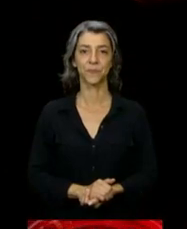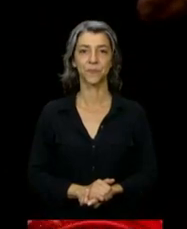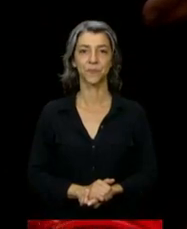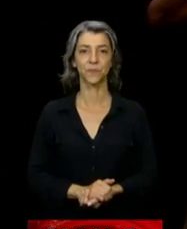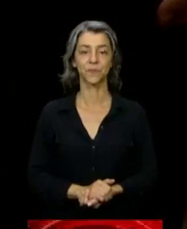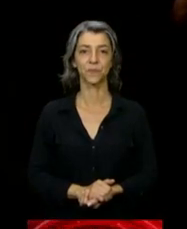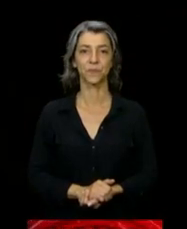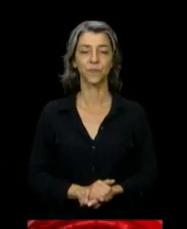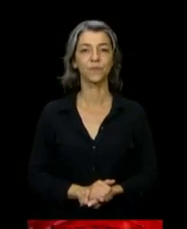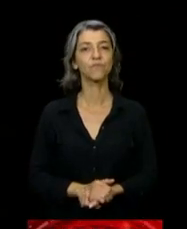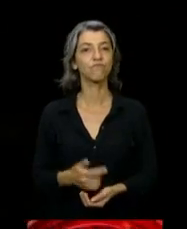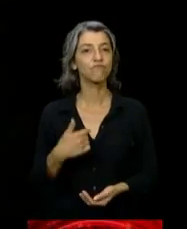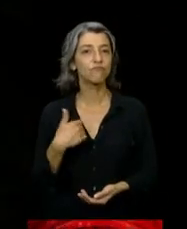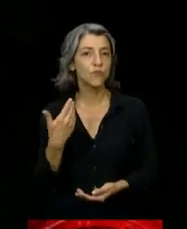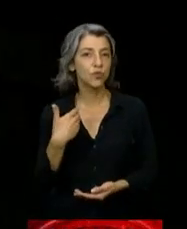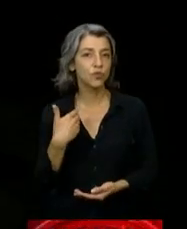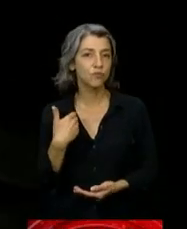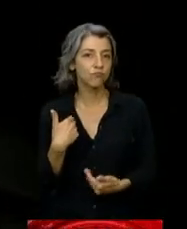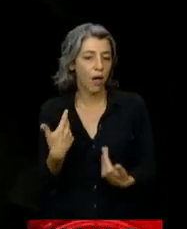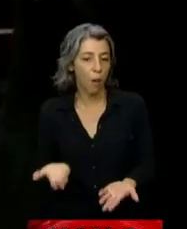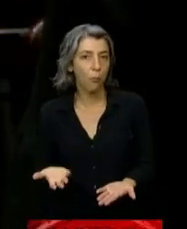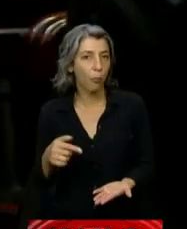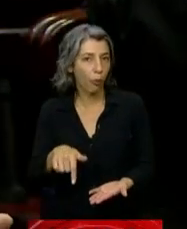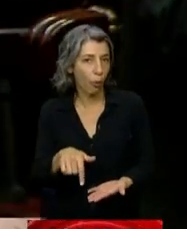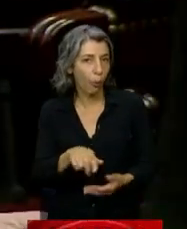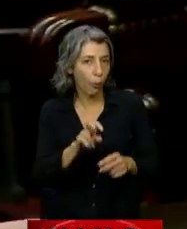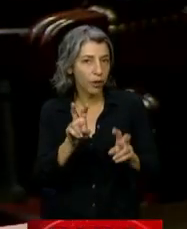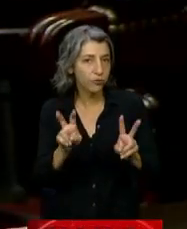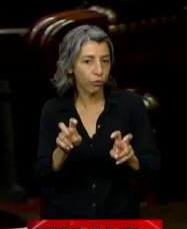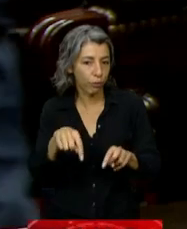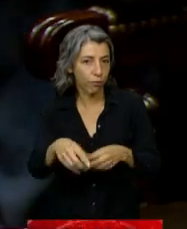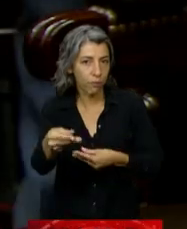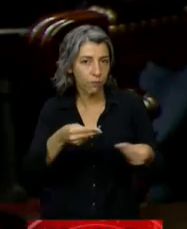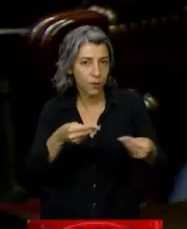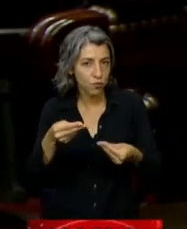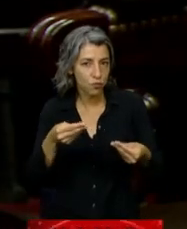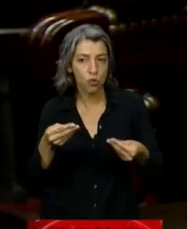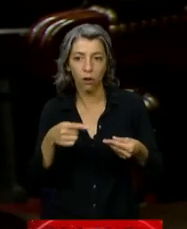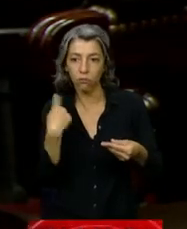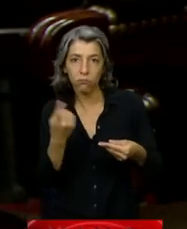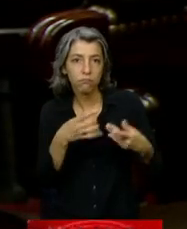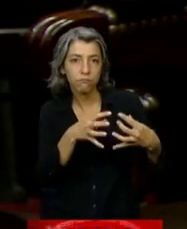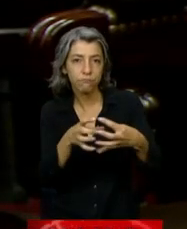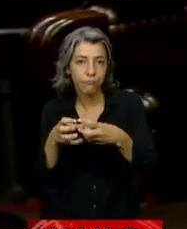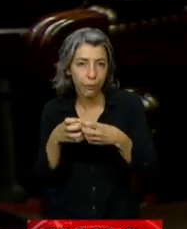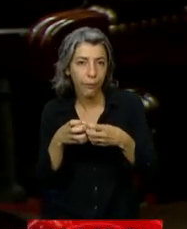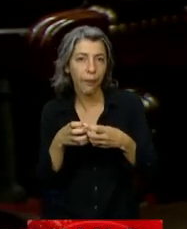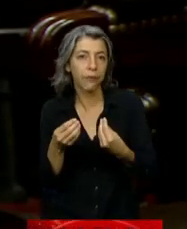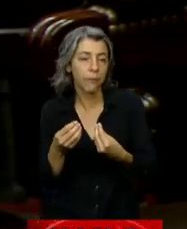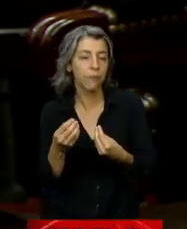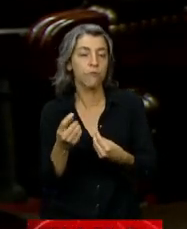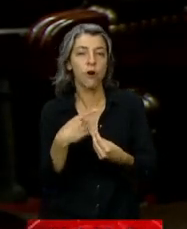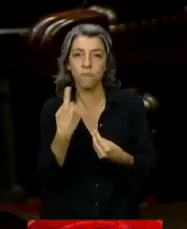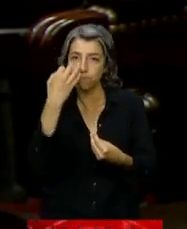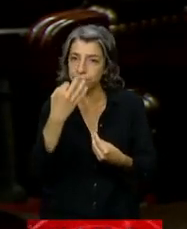Voy a aprovechar esta discusión sobre la ley de presupuesto para tratar sobre